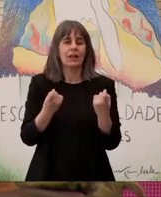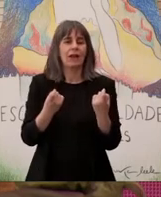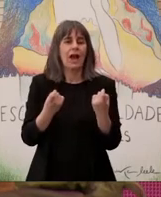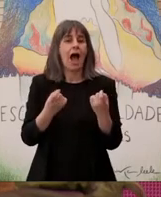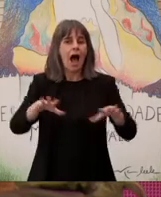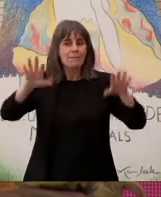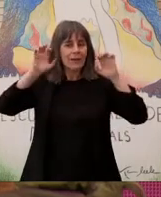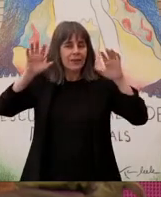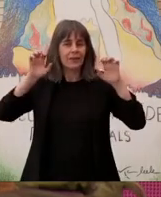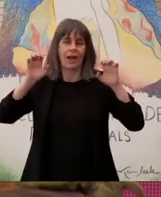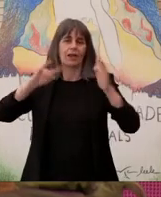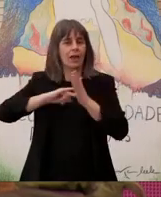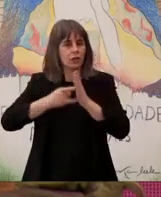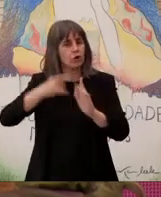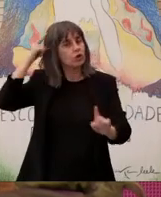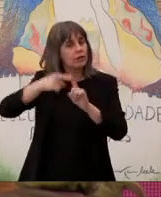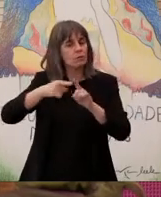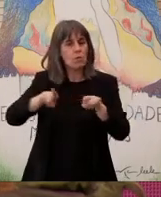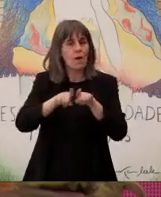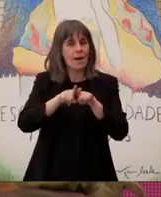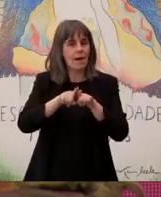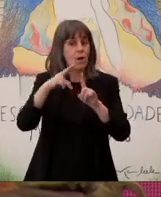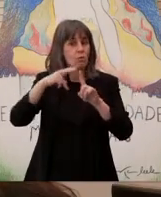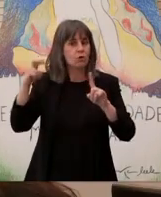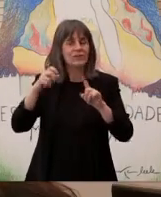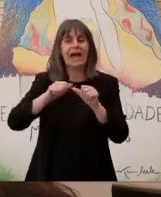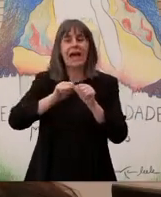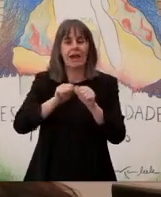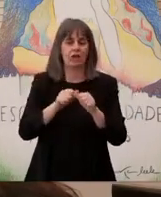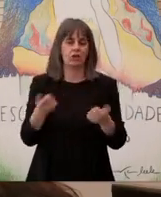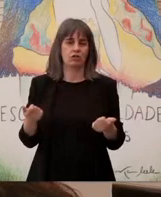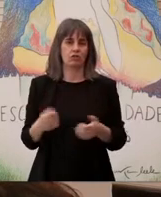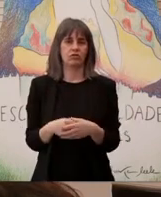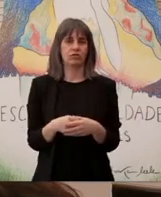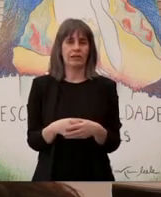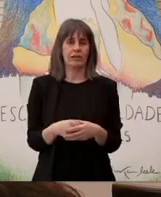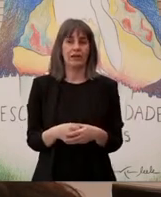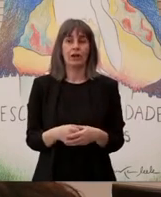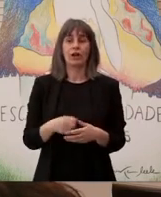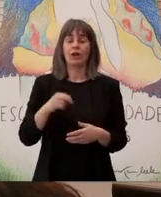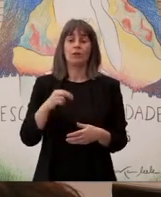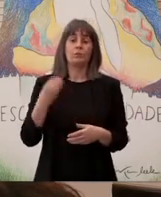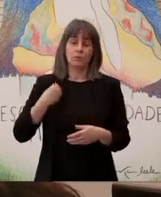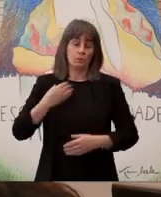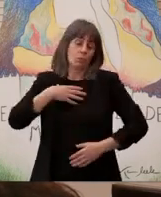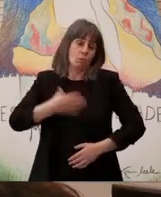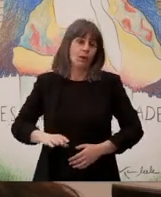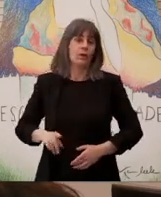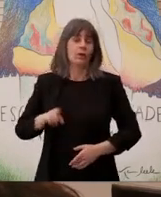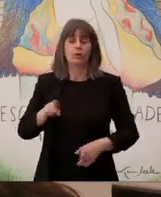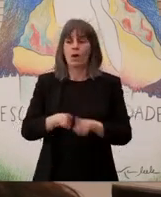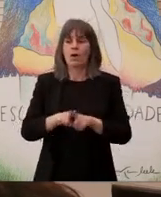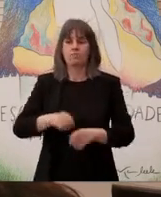gafas de género Rosa dará Un puño la mesa y estará muy bien